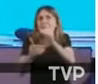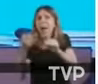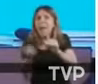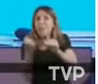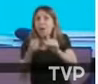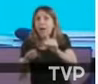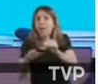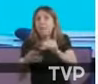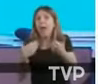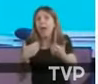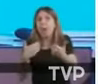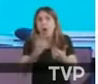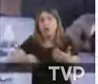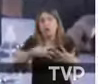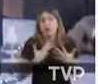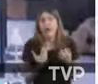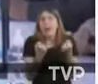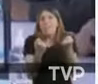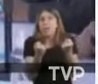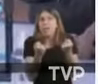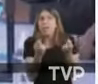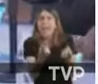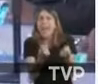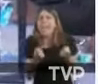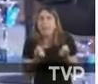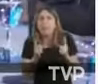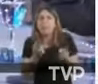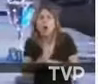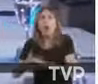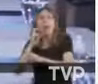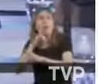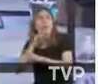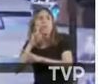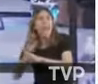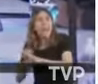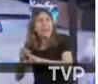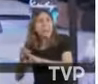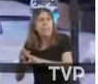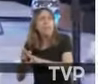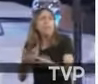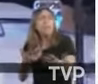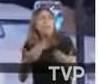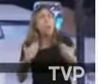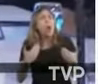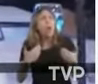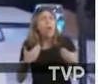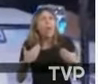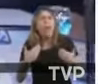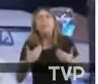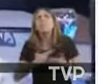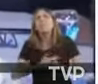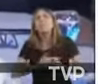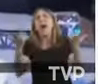potenciarlos requiere nuevamente lo que se planteó aquí, lo que plantea el gobernador Gutiérrez, que es poder tener un mayor apoyo de